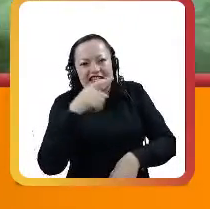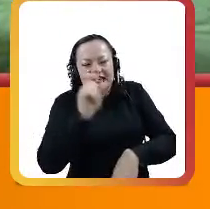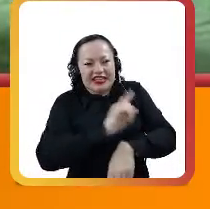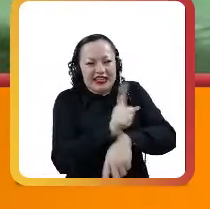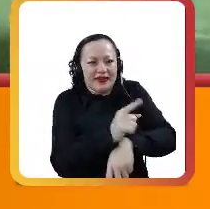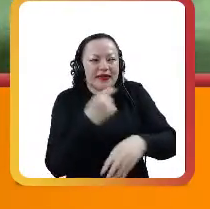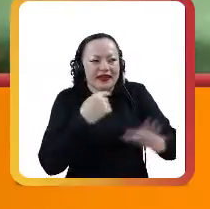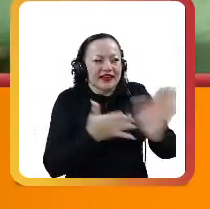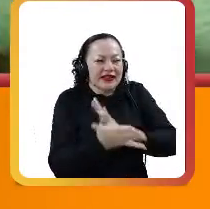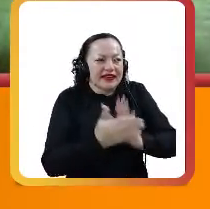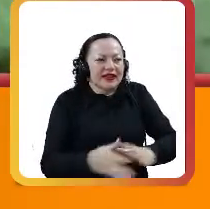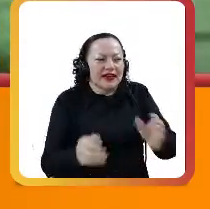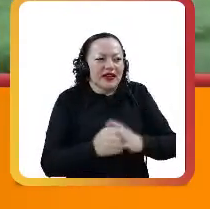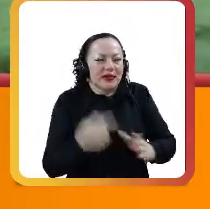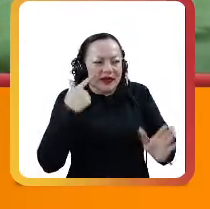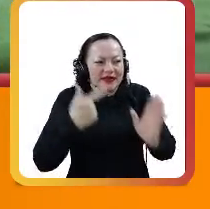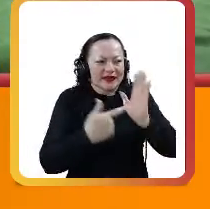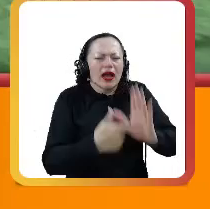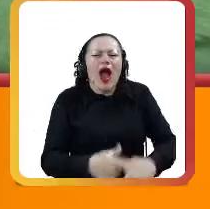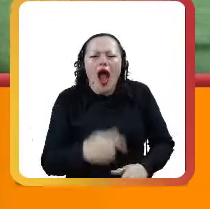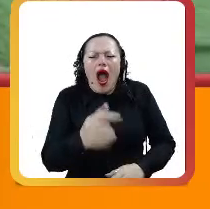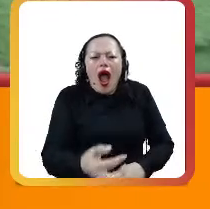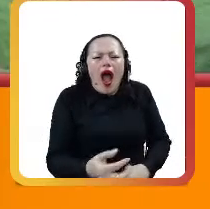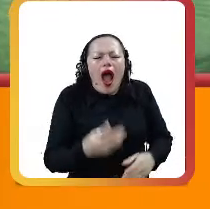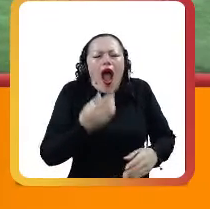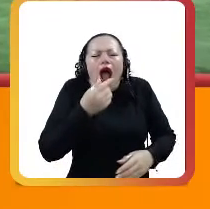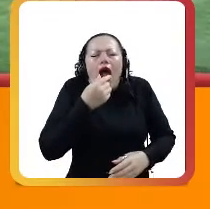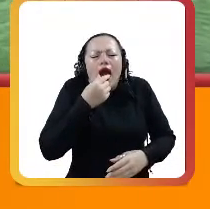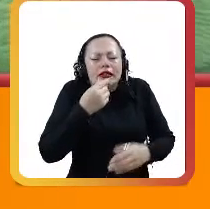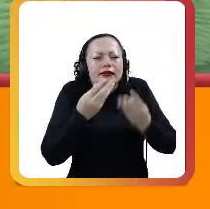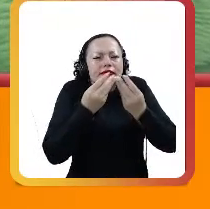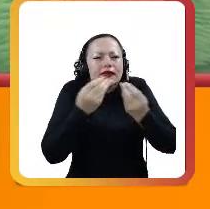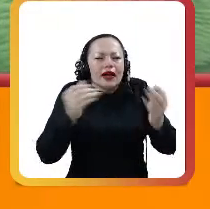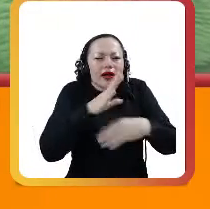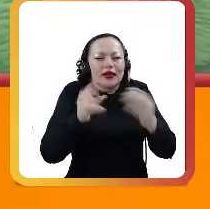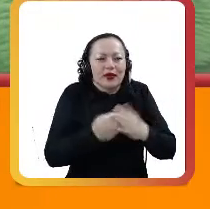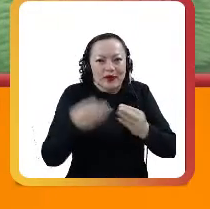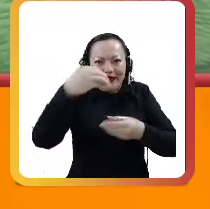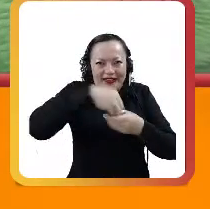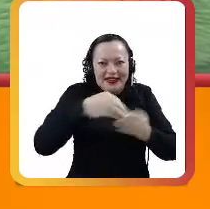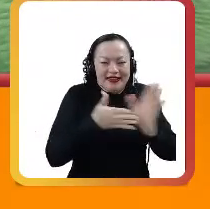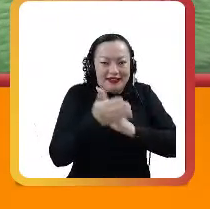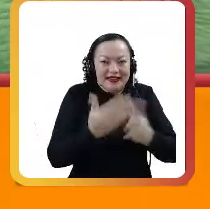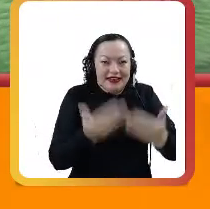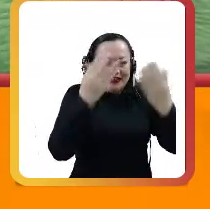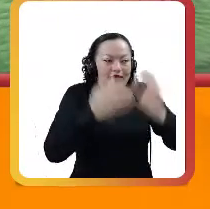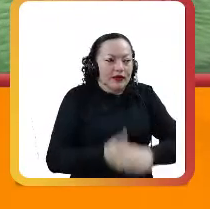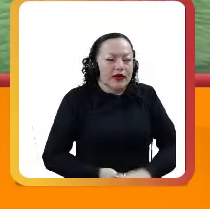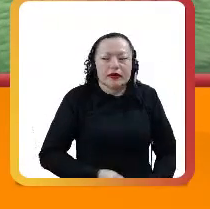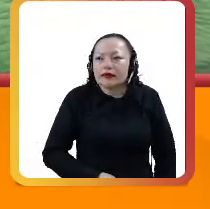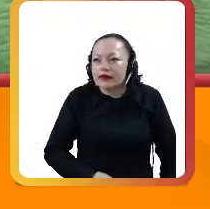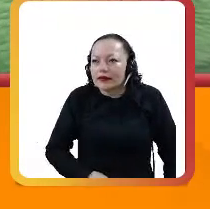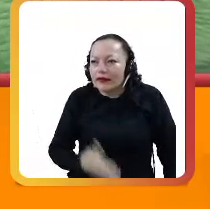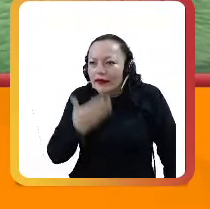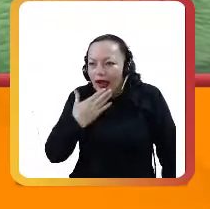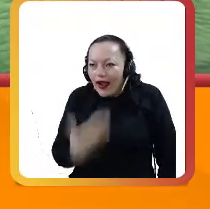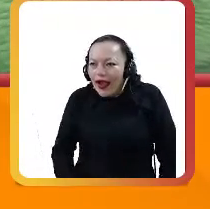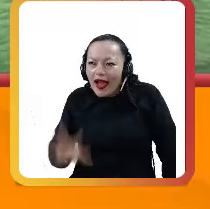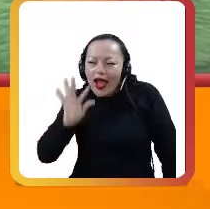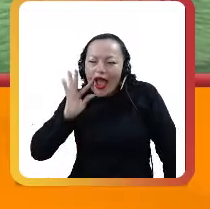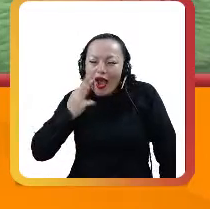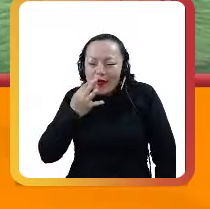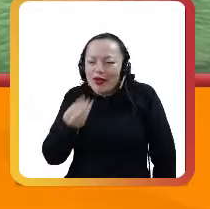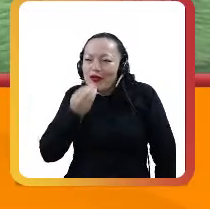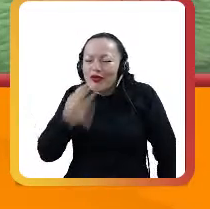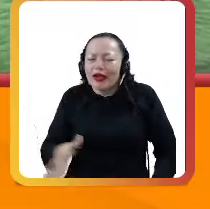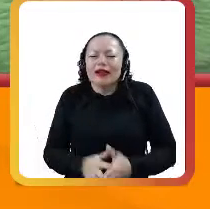así. Su textura va a ser crocantes por fuera, suavecitas y quesudas por dentro. ¡Ah, eso se ve muy rico! Ahí ¡eso está,